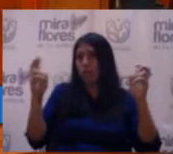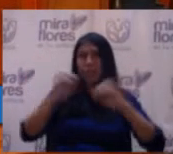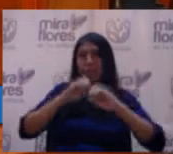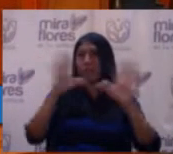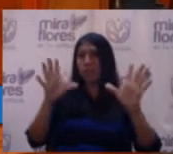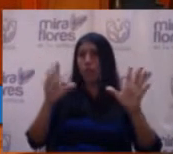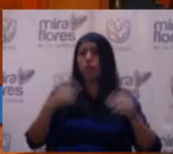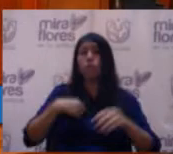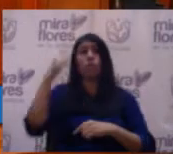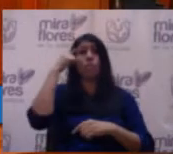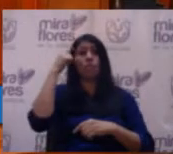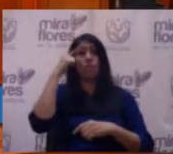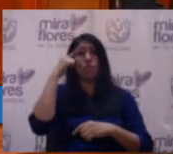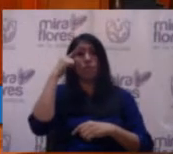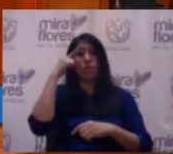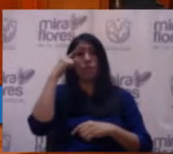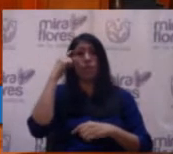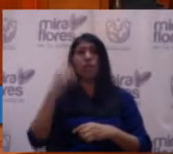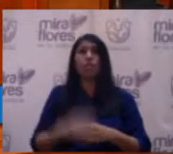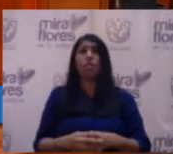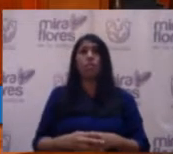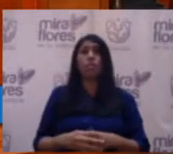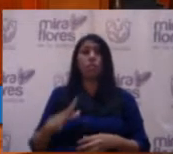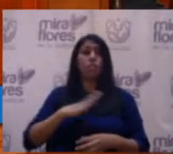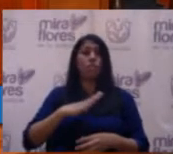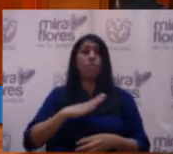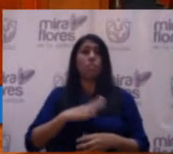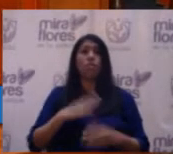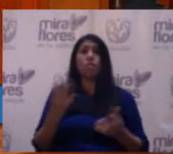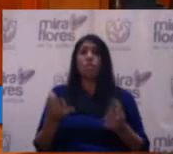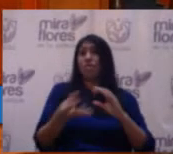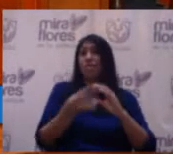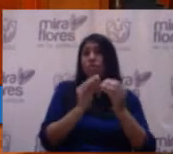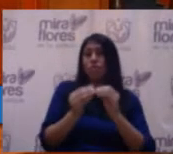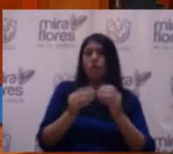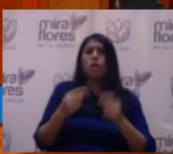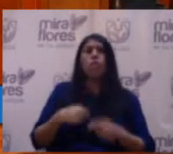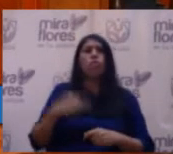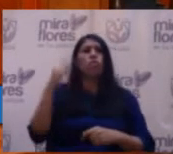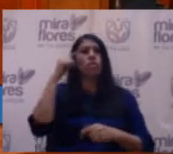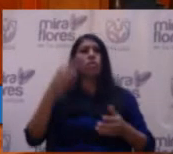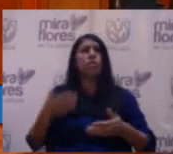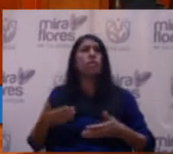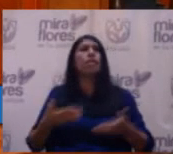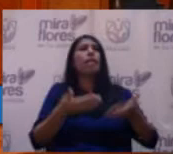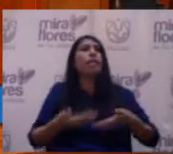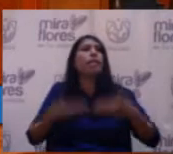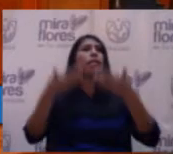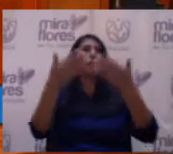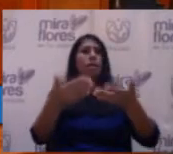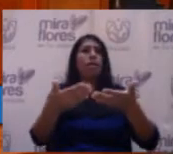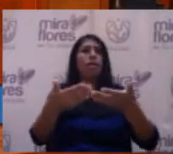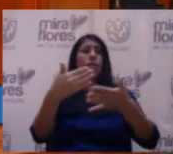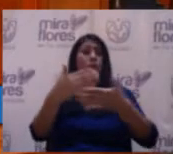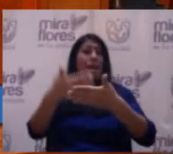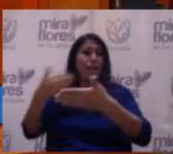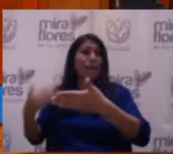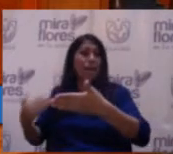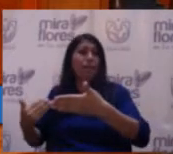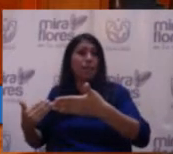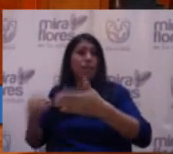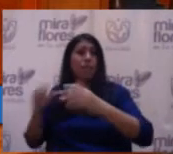siempre tenemos que tener una actitud constructiva, ¿no es cierto? Ustedes reciben con una anticipación de 2 días antes